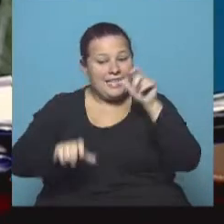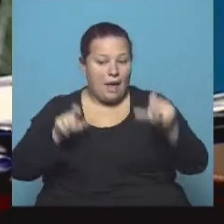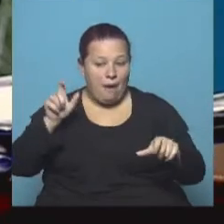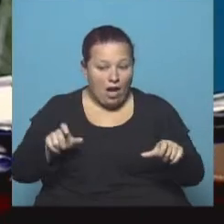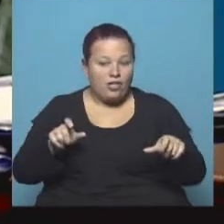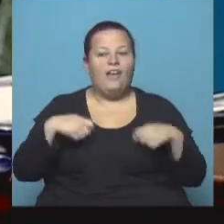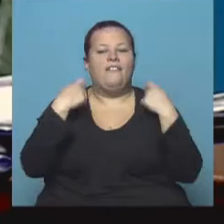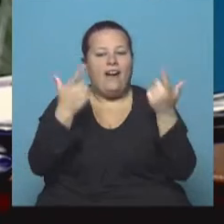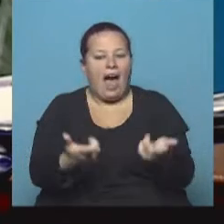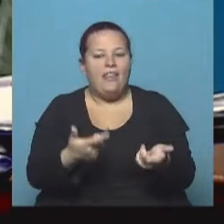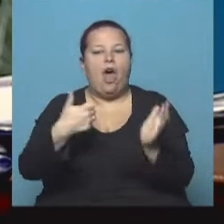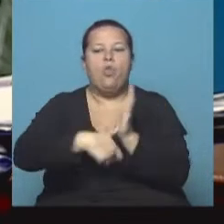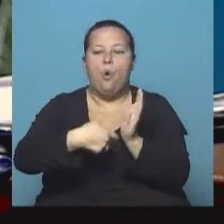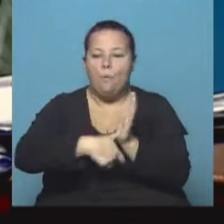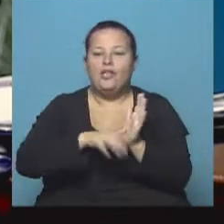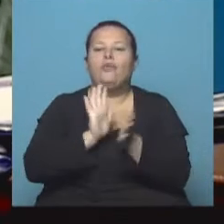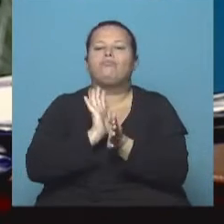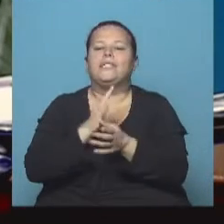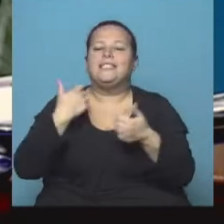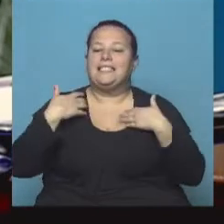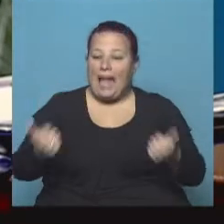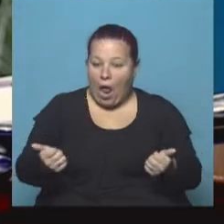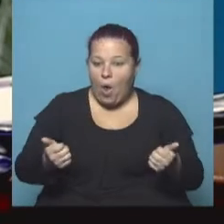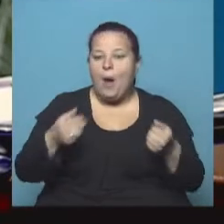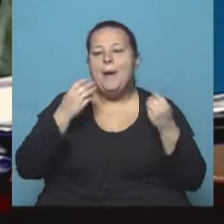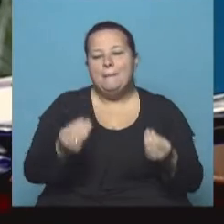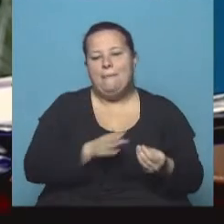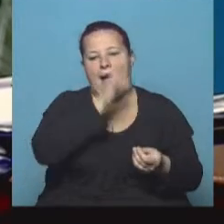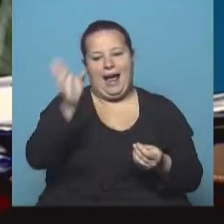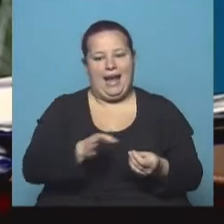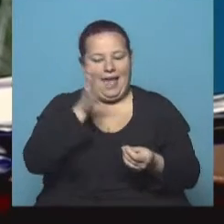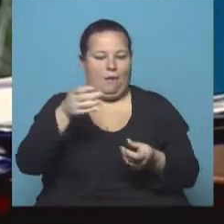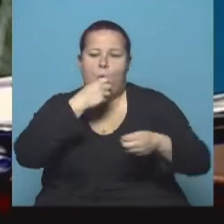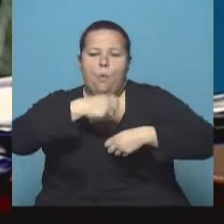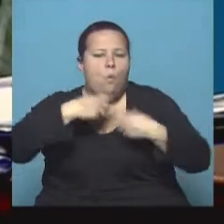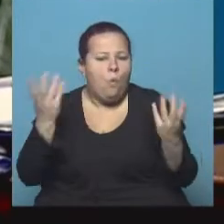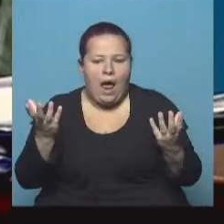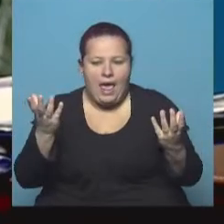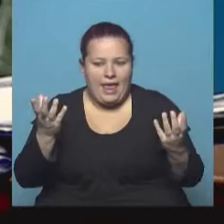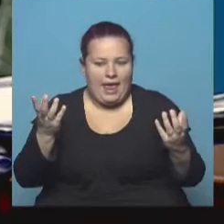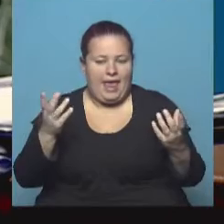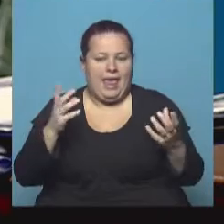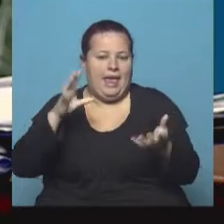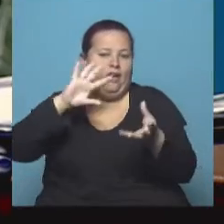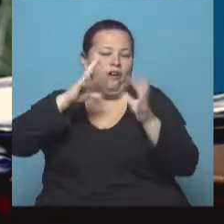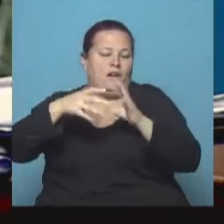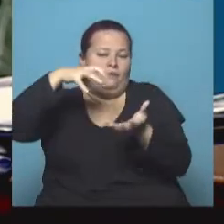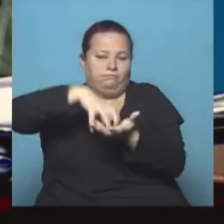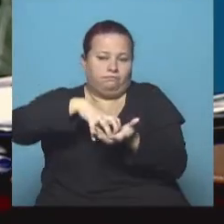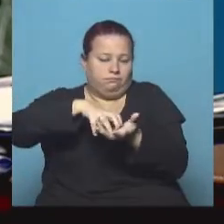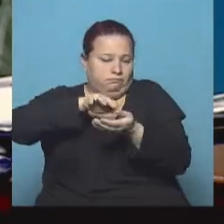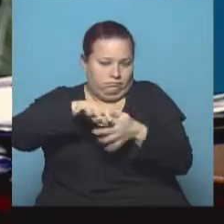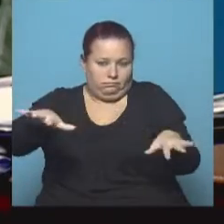se le va a dar un documento nacional de salud para que puedan asistir se en cualquier nodo de la red